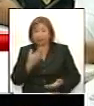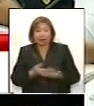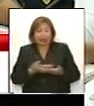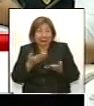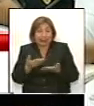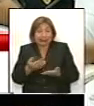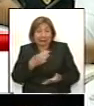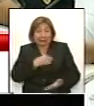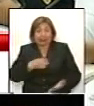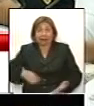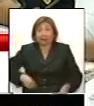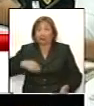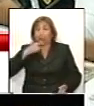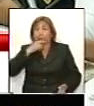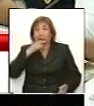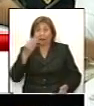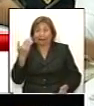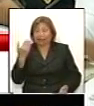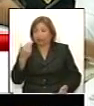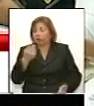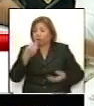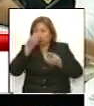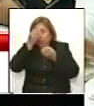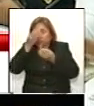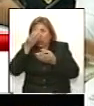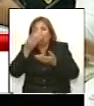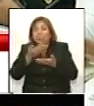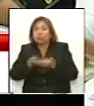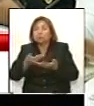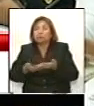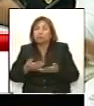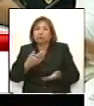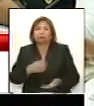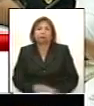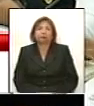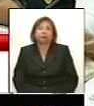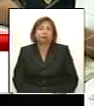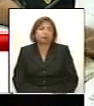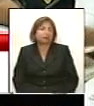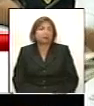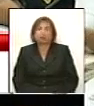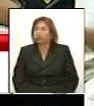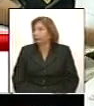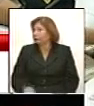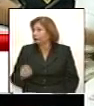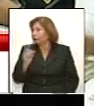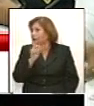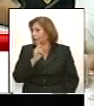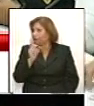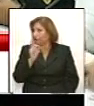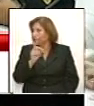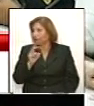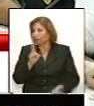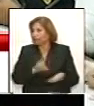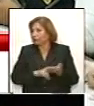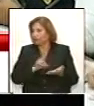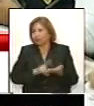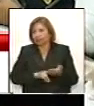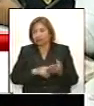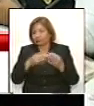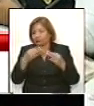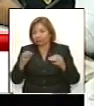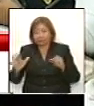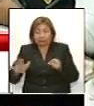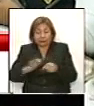ministra anterior, y ella informó que iba a tomar cartas en el asunto, es que no siempre está asegurado que la persona que llena